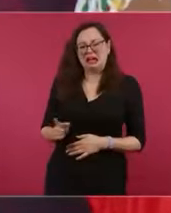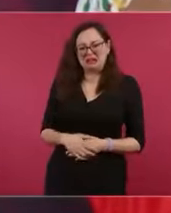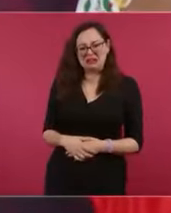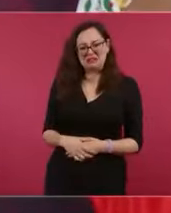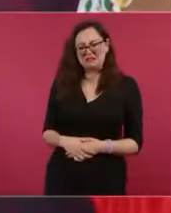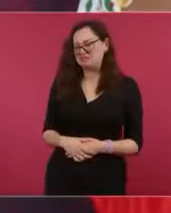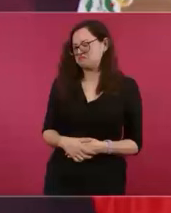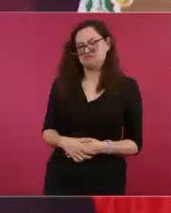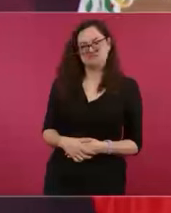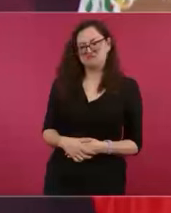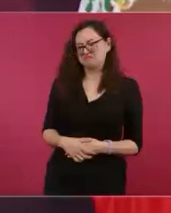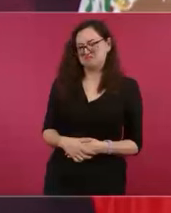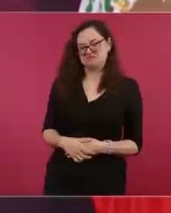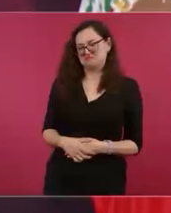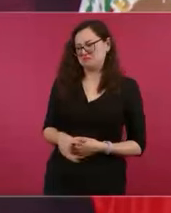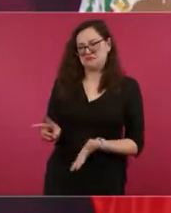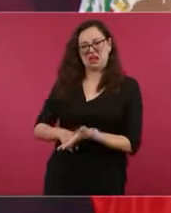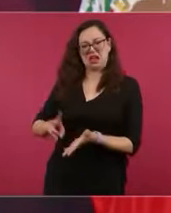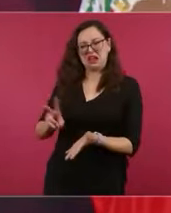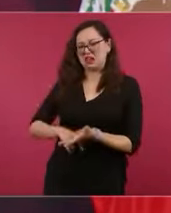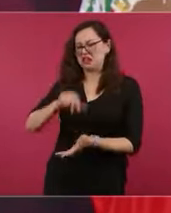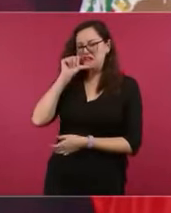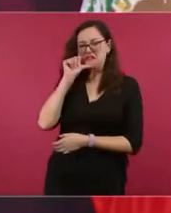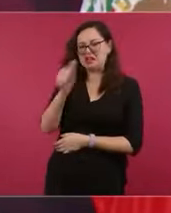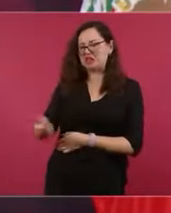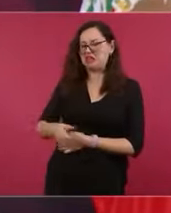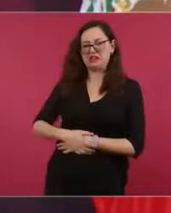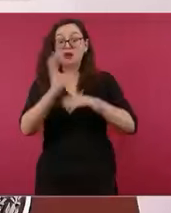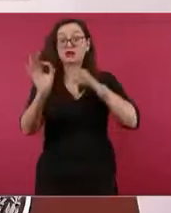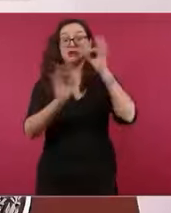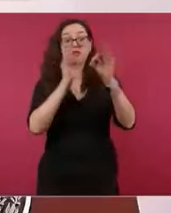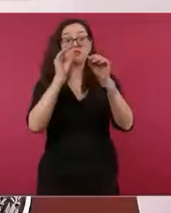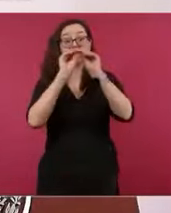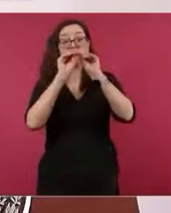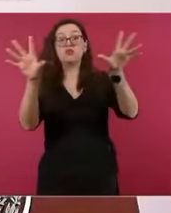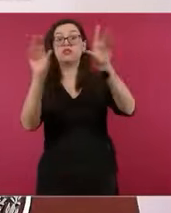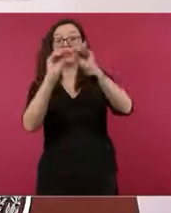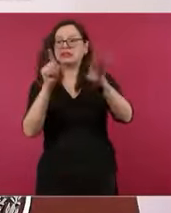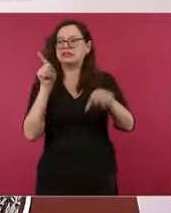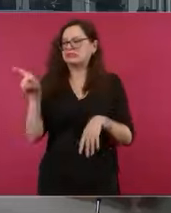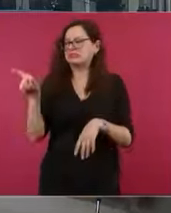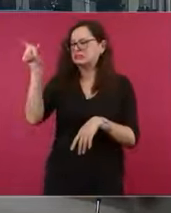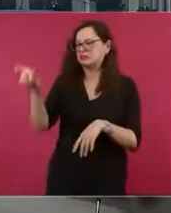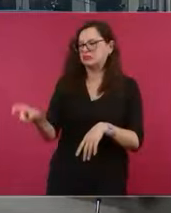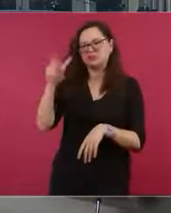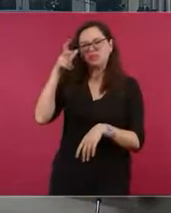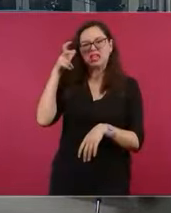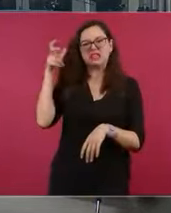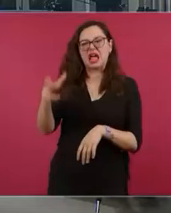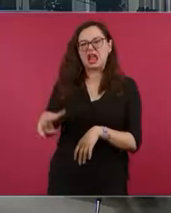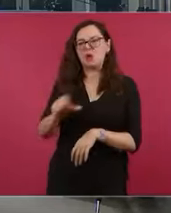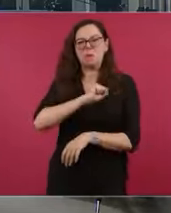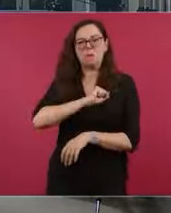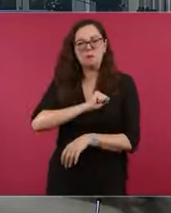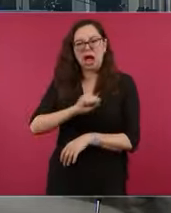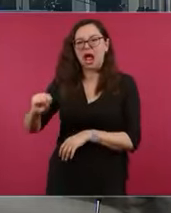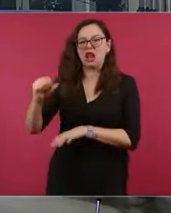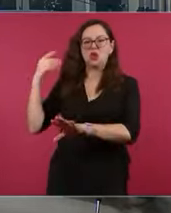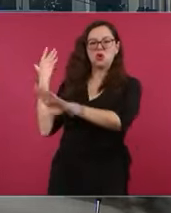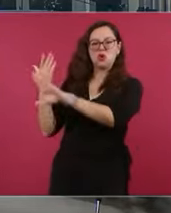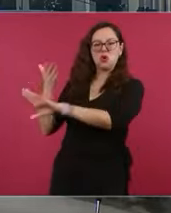hasta financiaban películas en contra de Hidalgo. ¿Qué no quitaron el